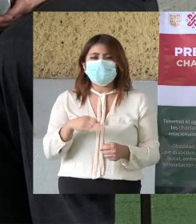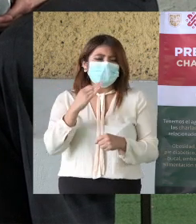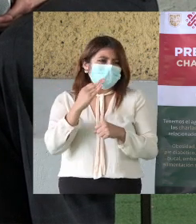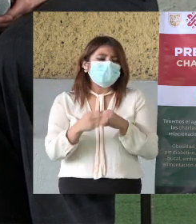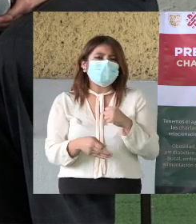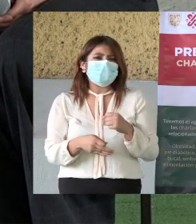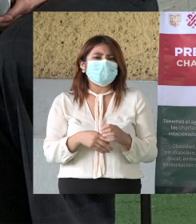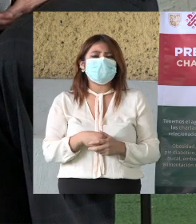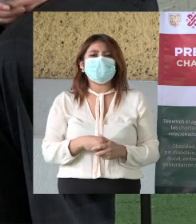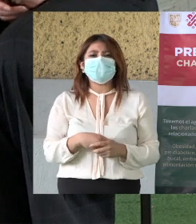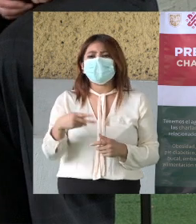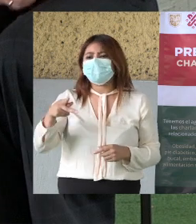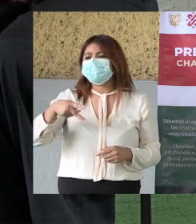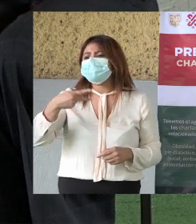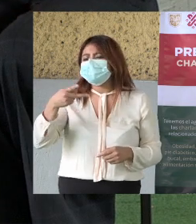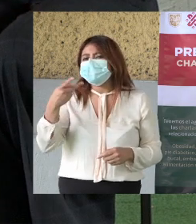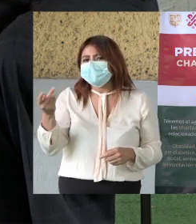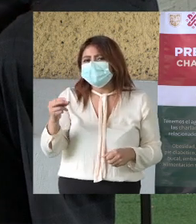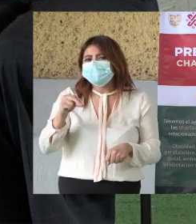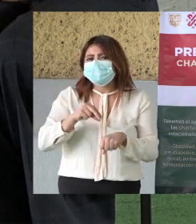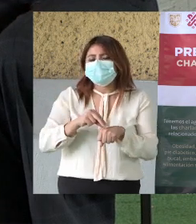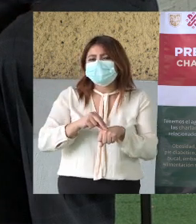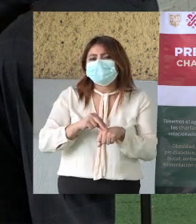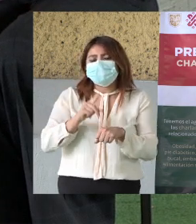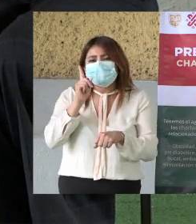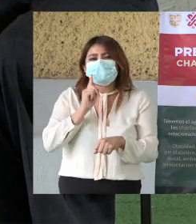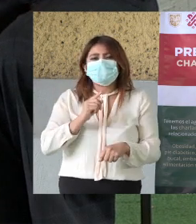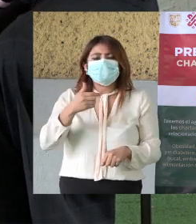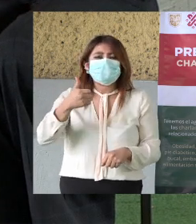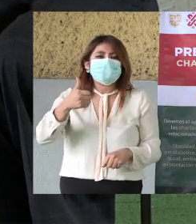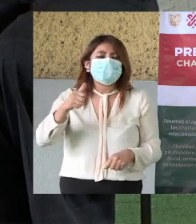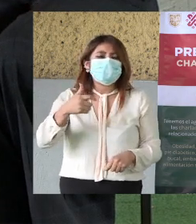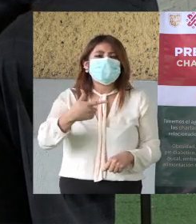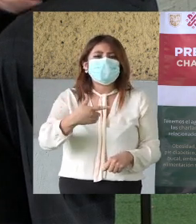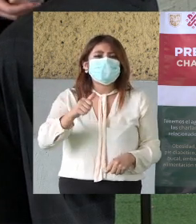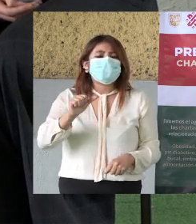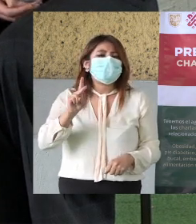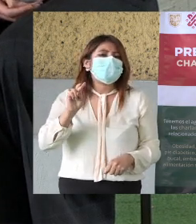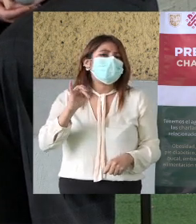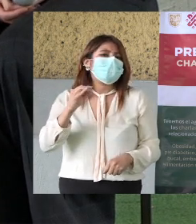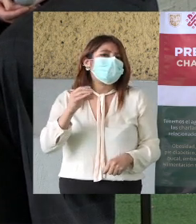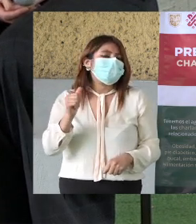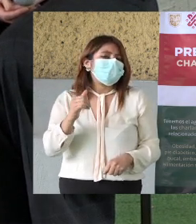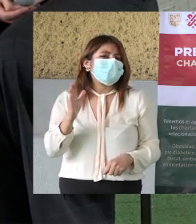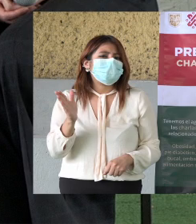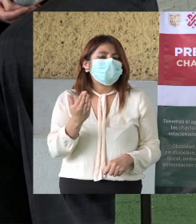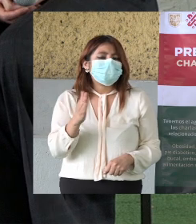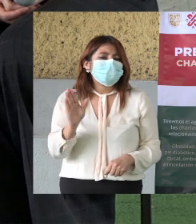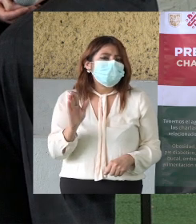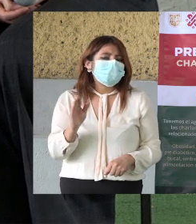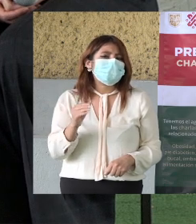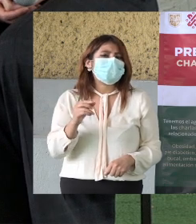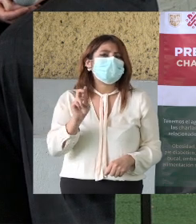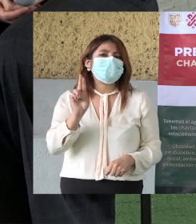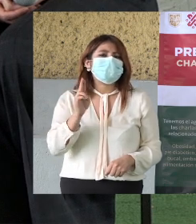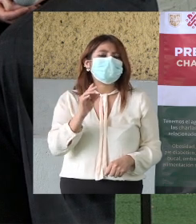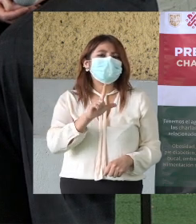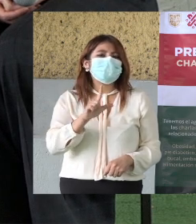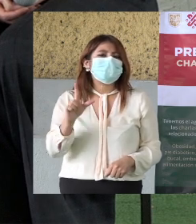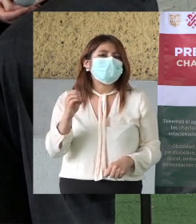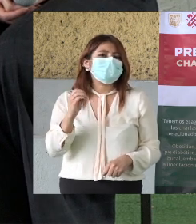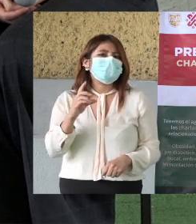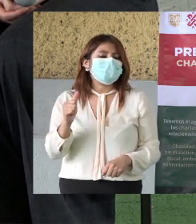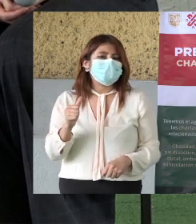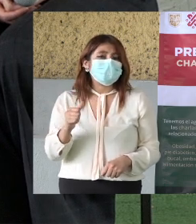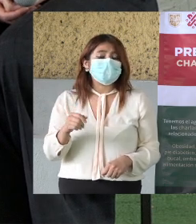la doctora García Ulloa para que nos dé sus respuestas. En ese sentido, les recuerdo